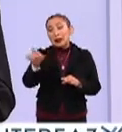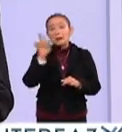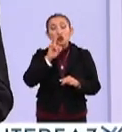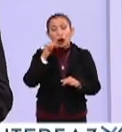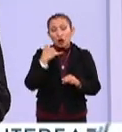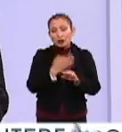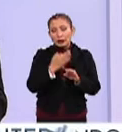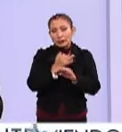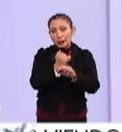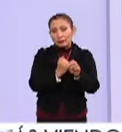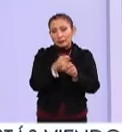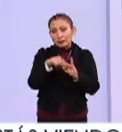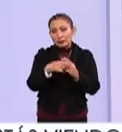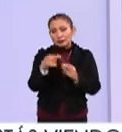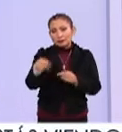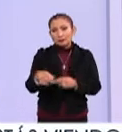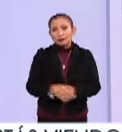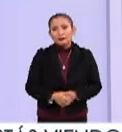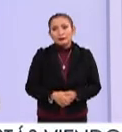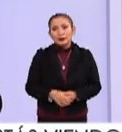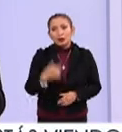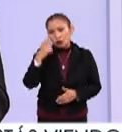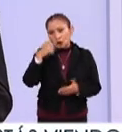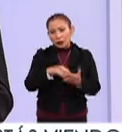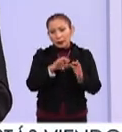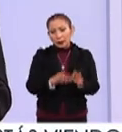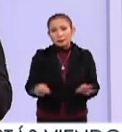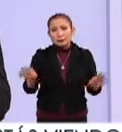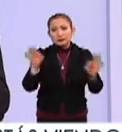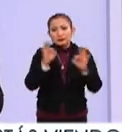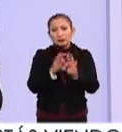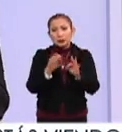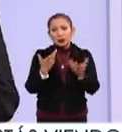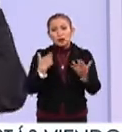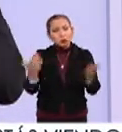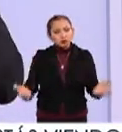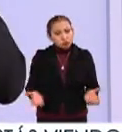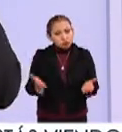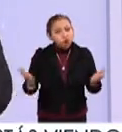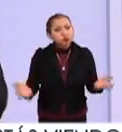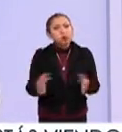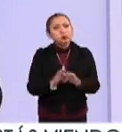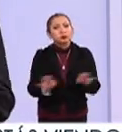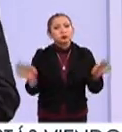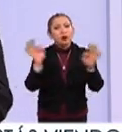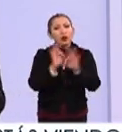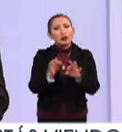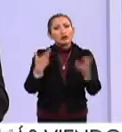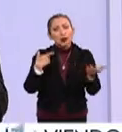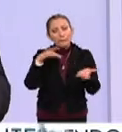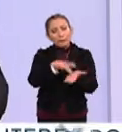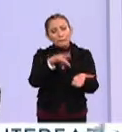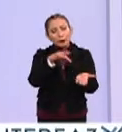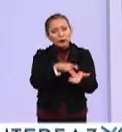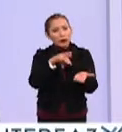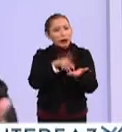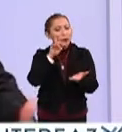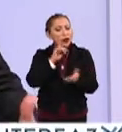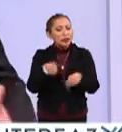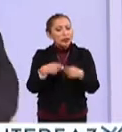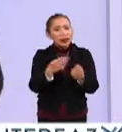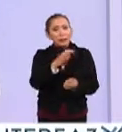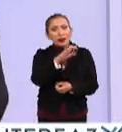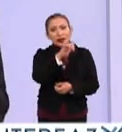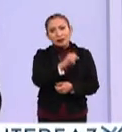con la cual vamos a iniciar esta parte y creo que es muy importante motivarles, es muy importante apoyarles, becarlas y